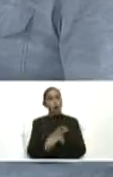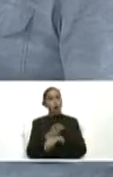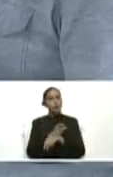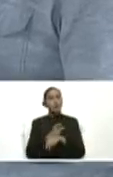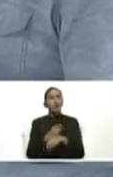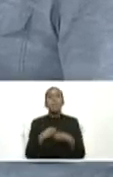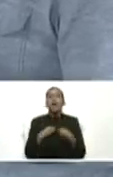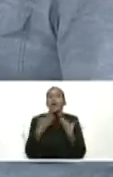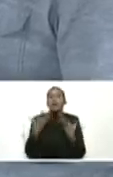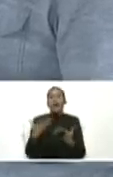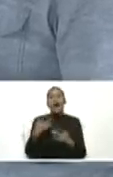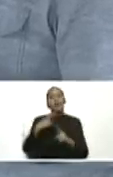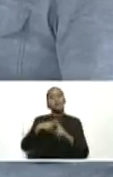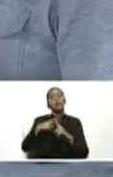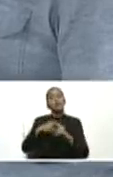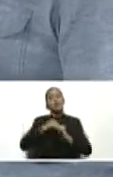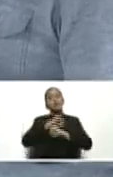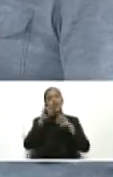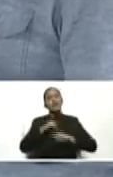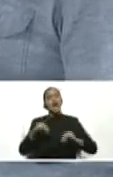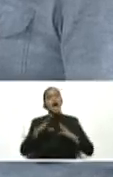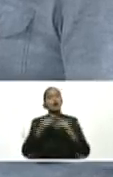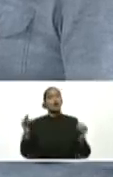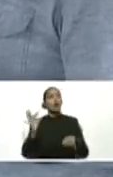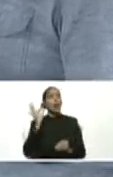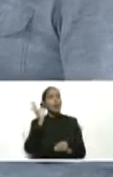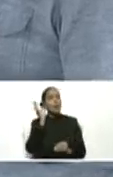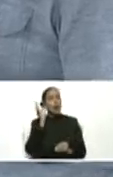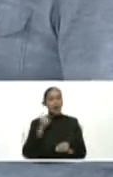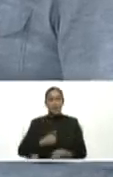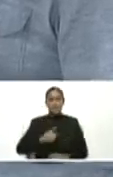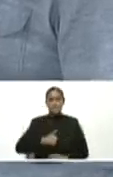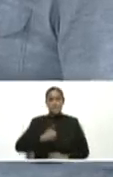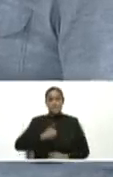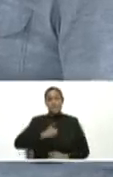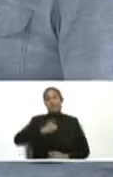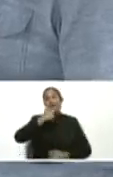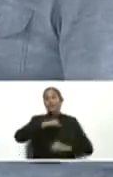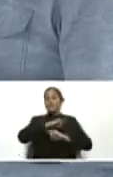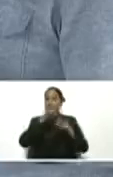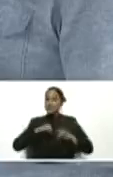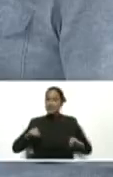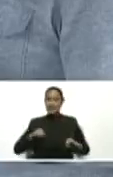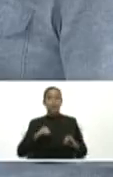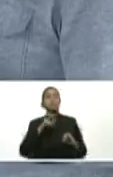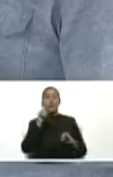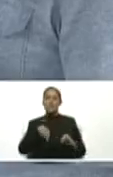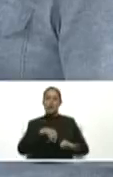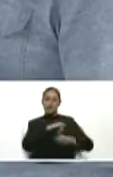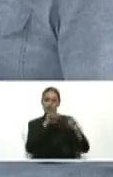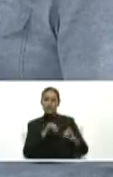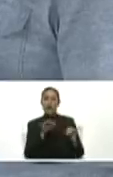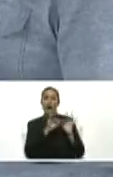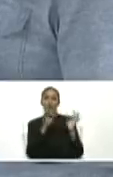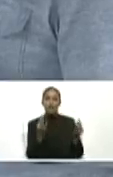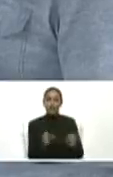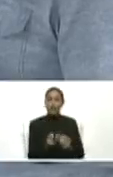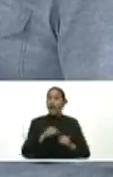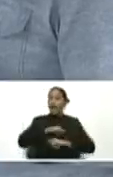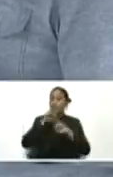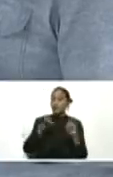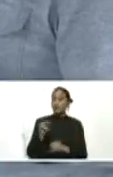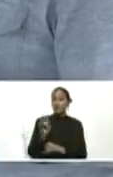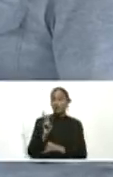más felices, y mientras más felices seamos las mujeres, más feliz es la familia, más feliz es el país y por supuesto más feliz es el